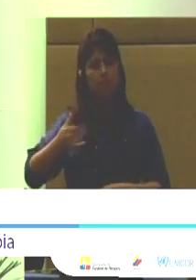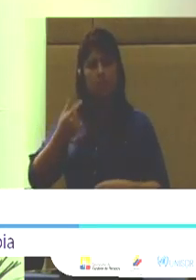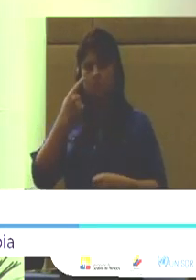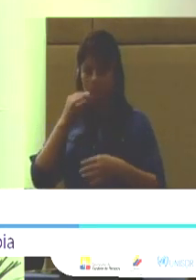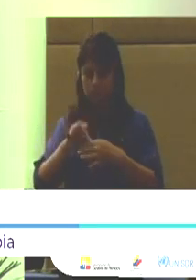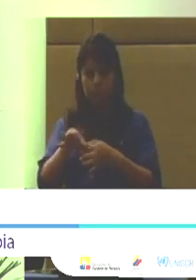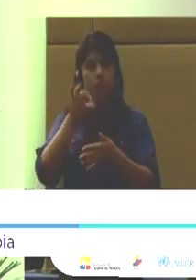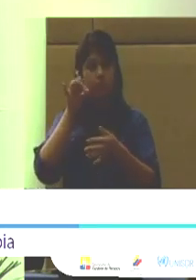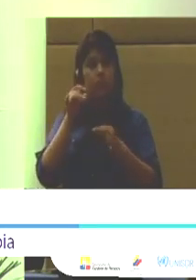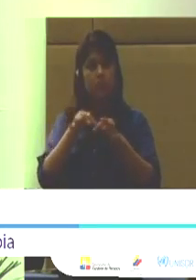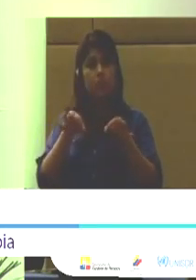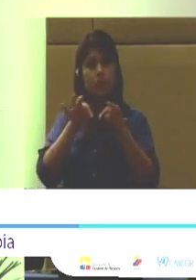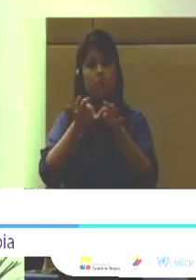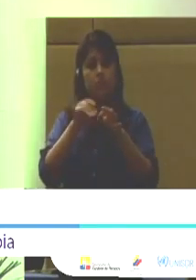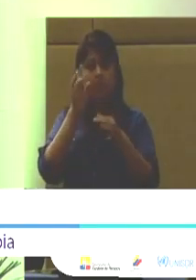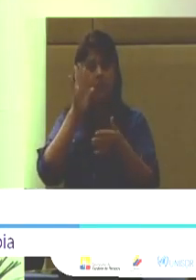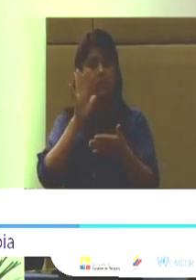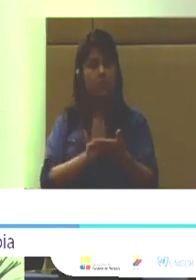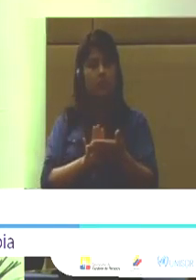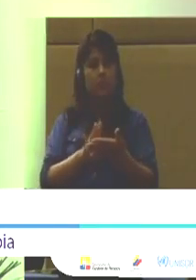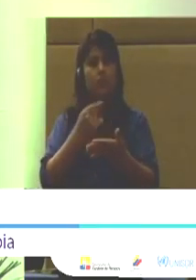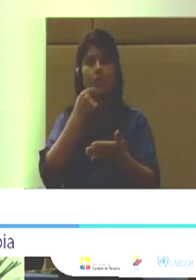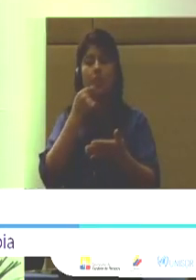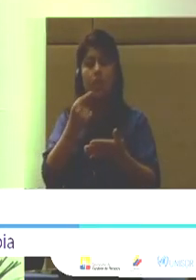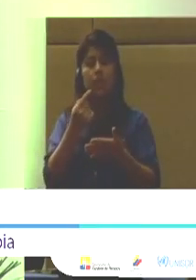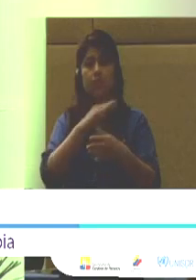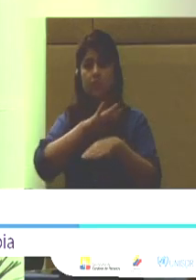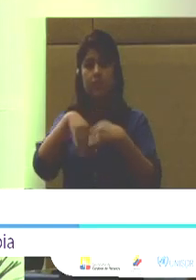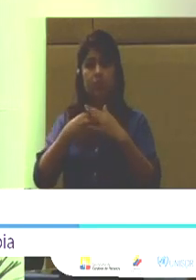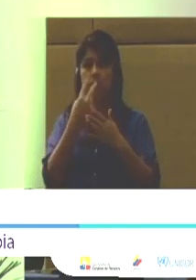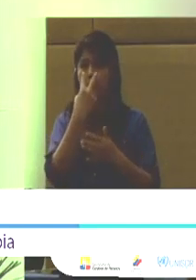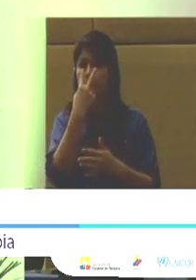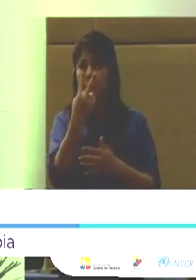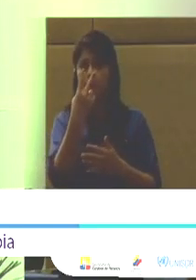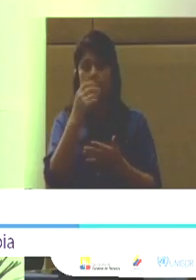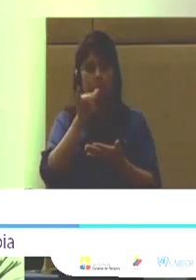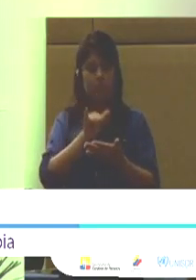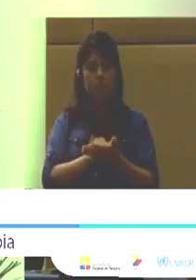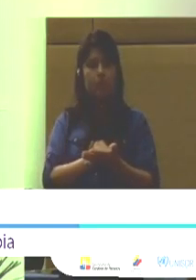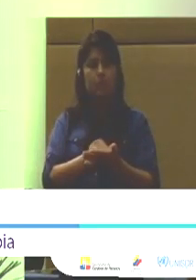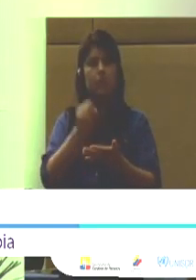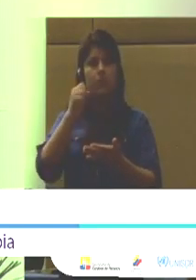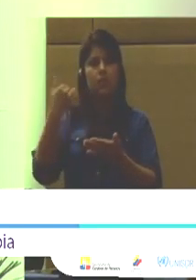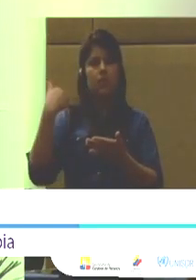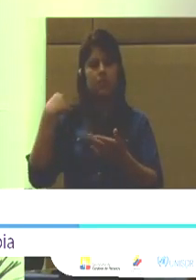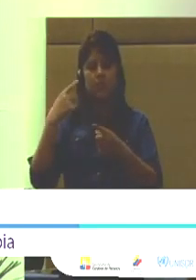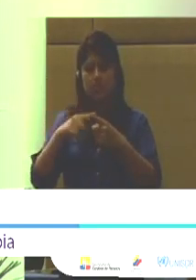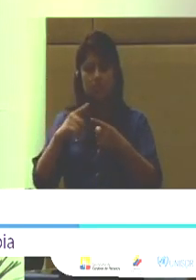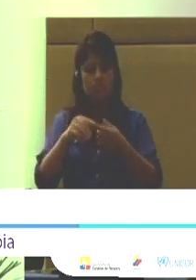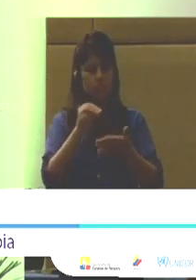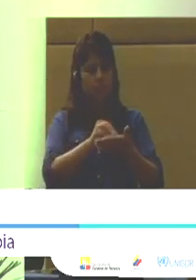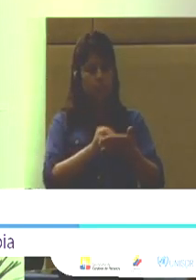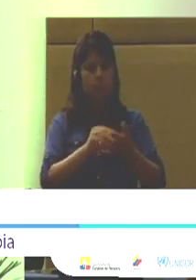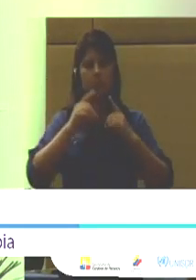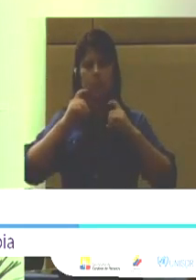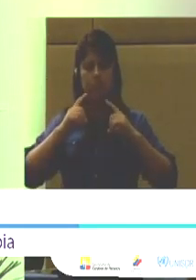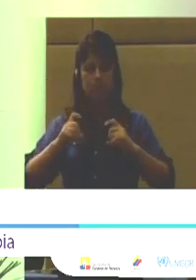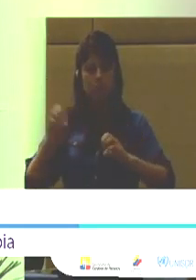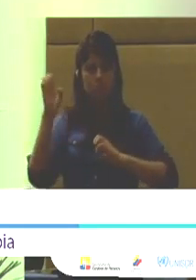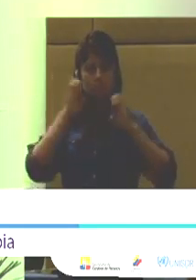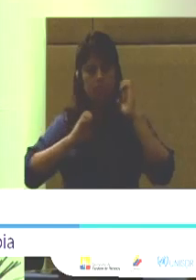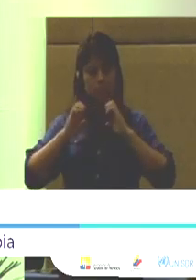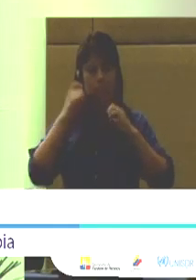menos eso que ustedes están viendo. Hay retos en la identificación, evaluación de los riesgos, eso